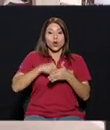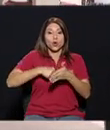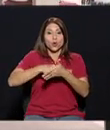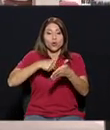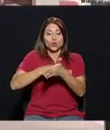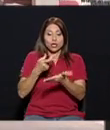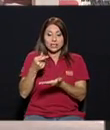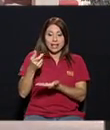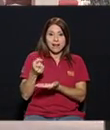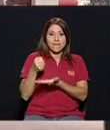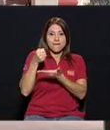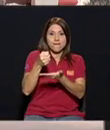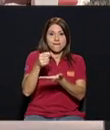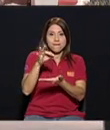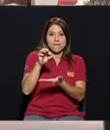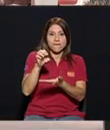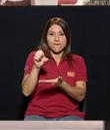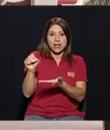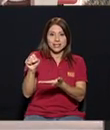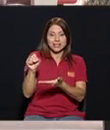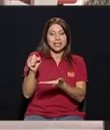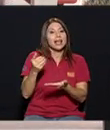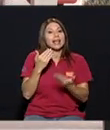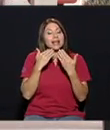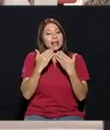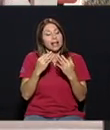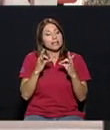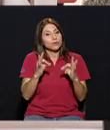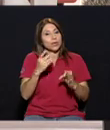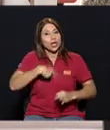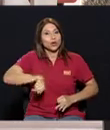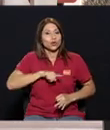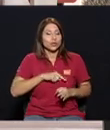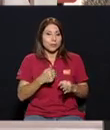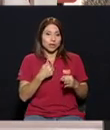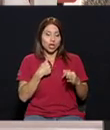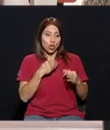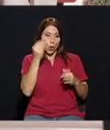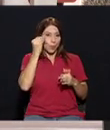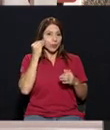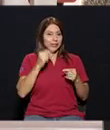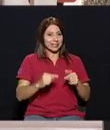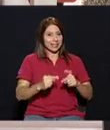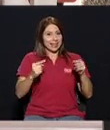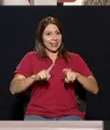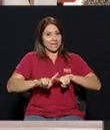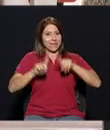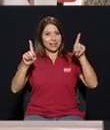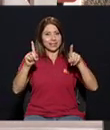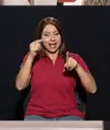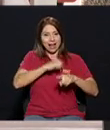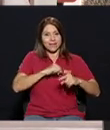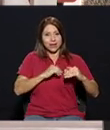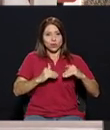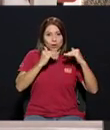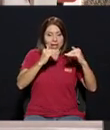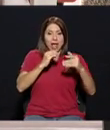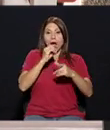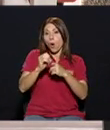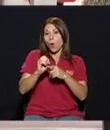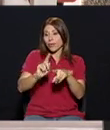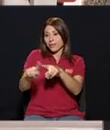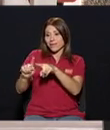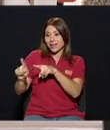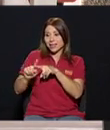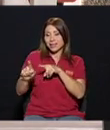logrado tener posiciones en algún sentido distintas tal vez a la rectoría o los consejos universitarios, y hemos logrado tal vez